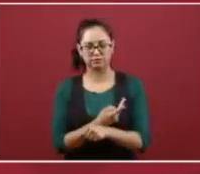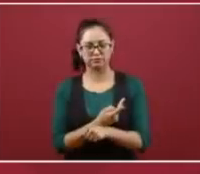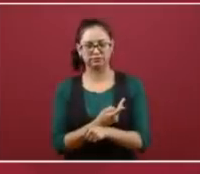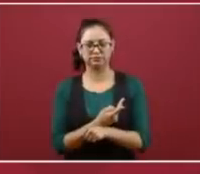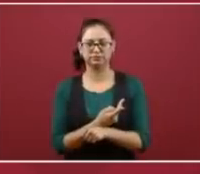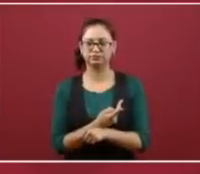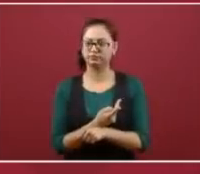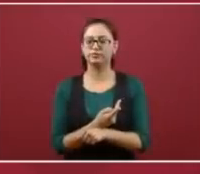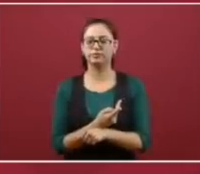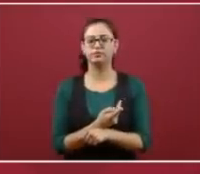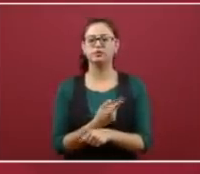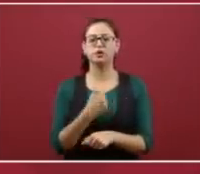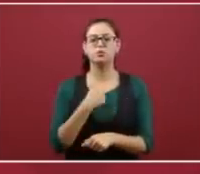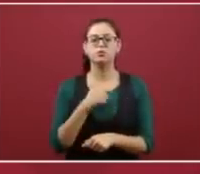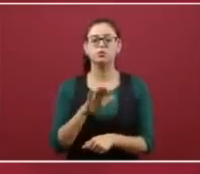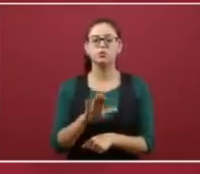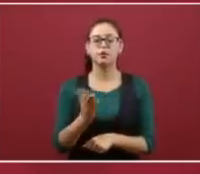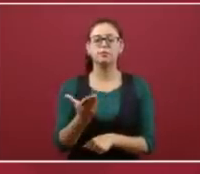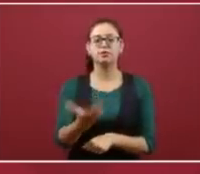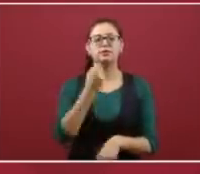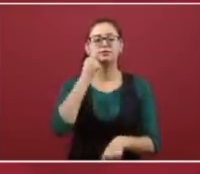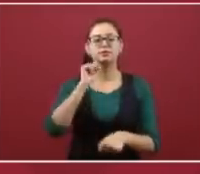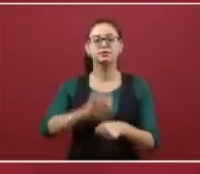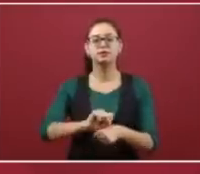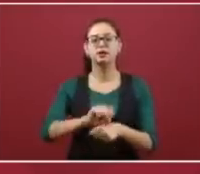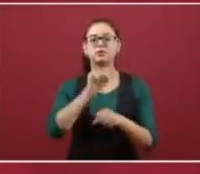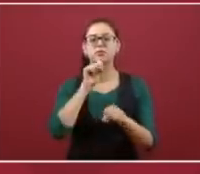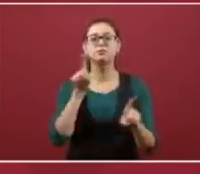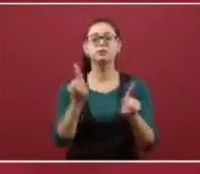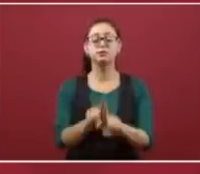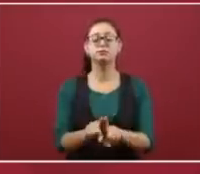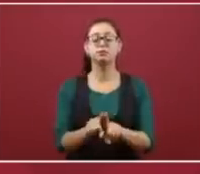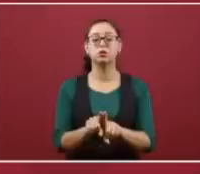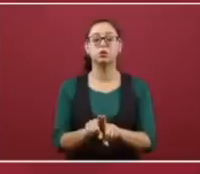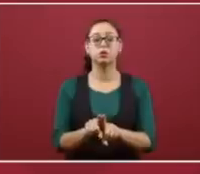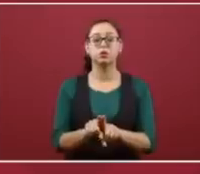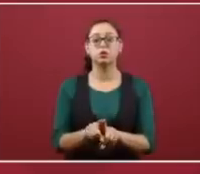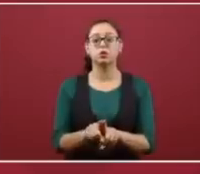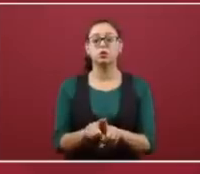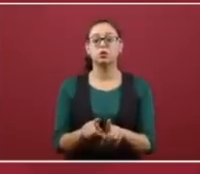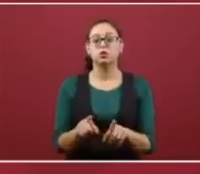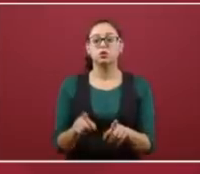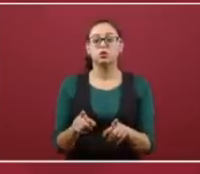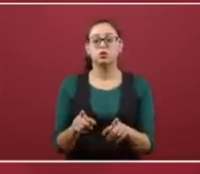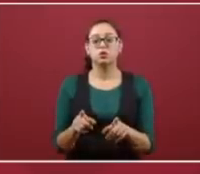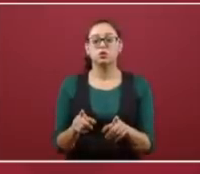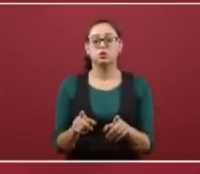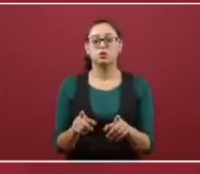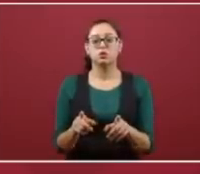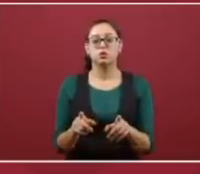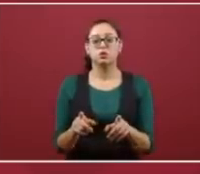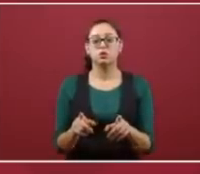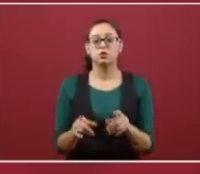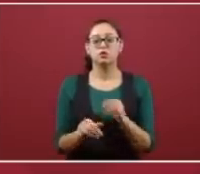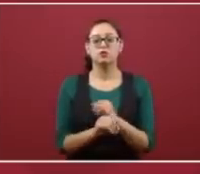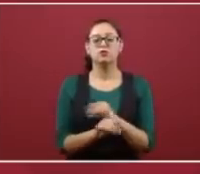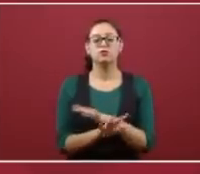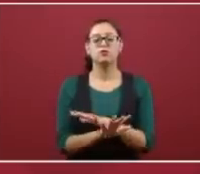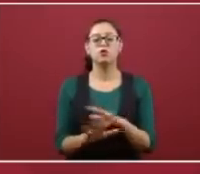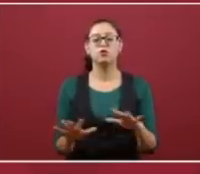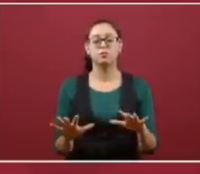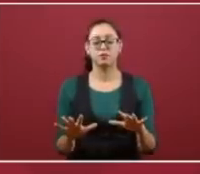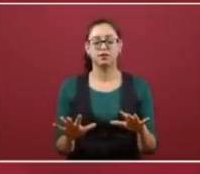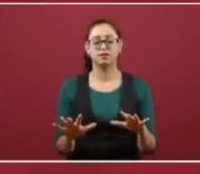le voy a pedir al general secretario también que les informe sobre lo que se está